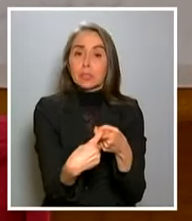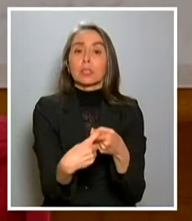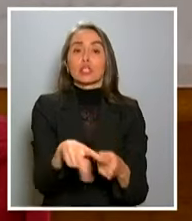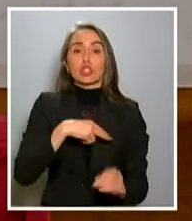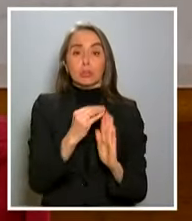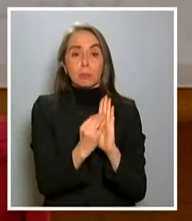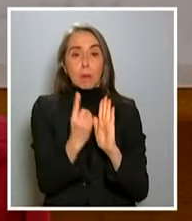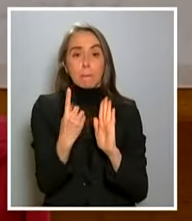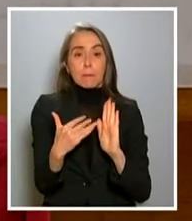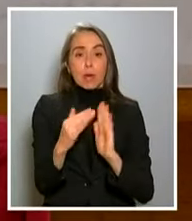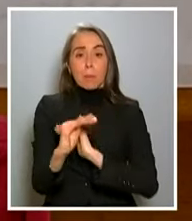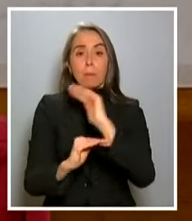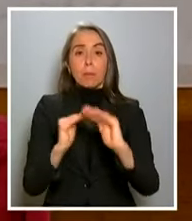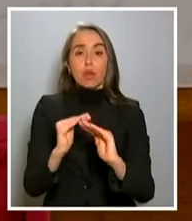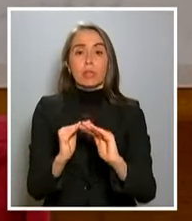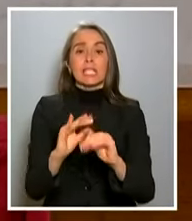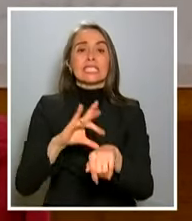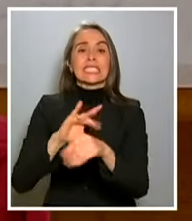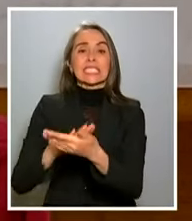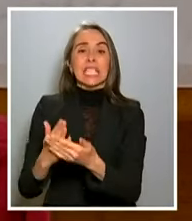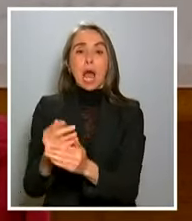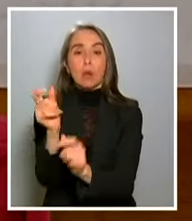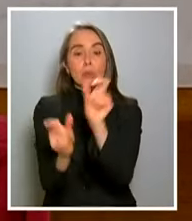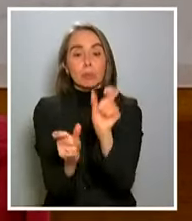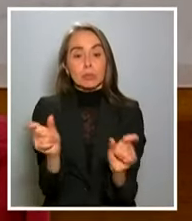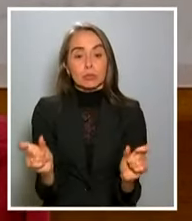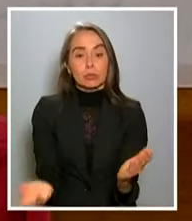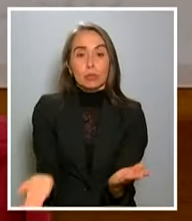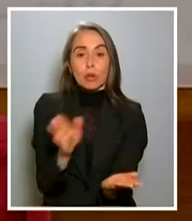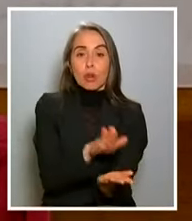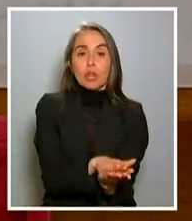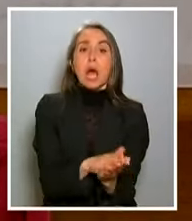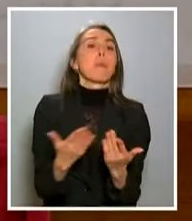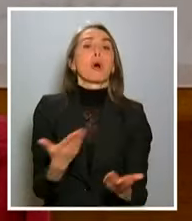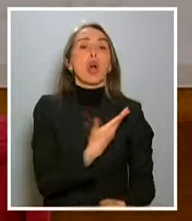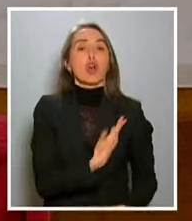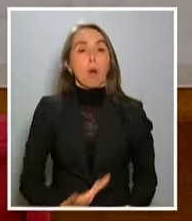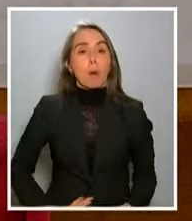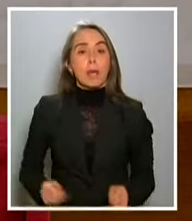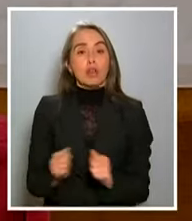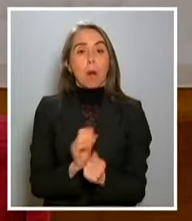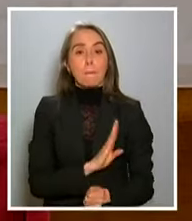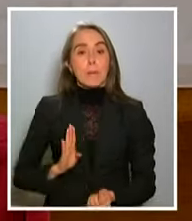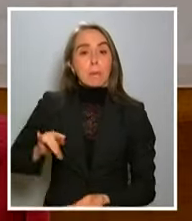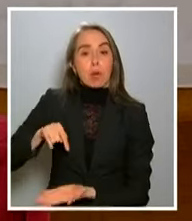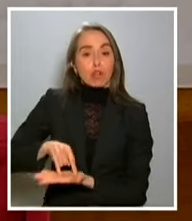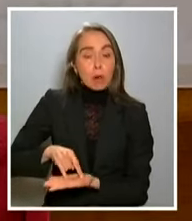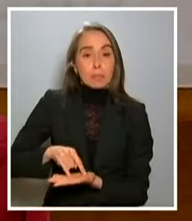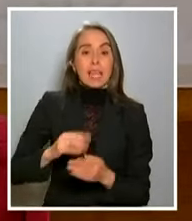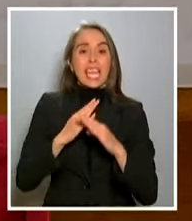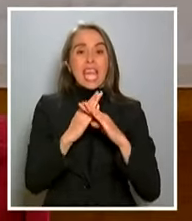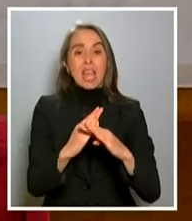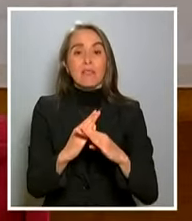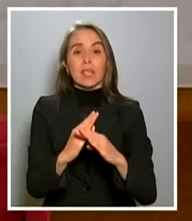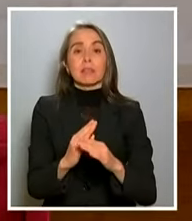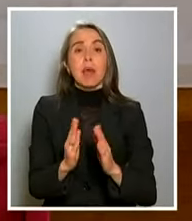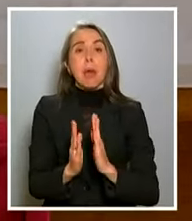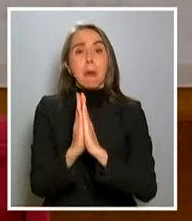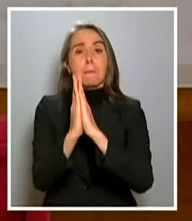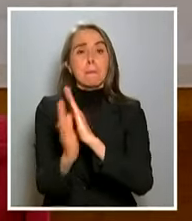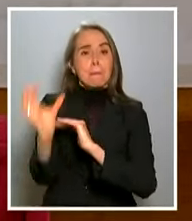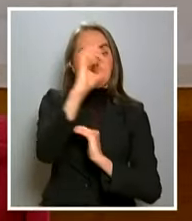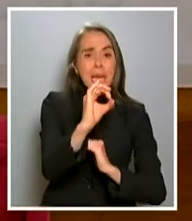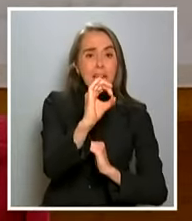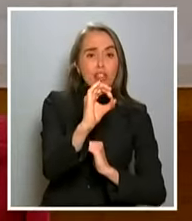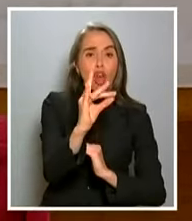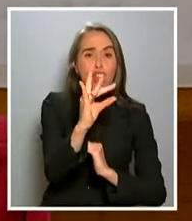Priorizamos la protección de la salud de las personas y por eso Gobierno y Congreso, evitando cualquier tipo de perdonazo,